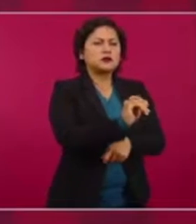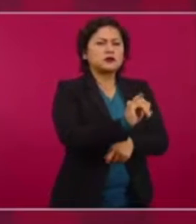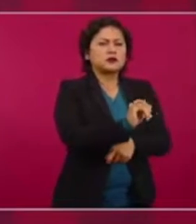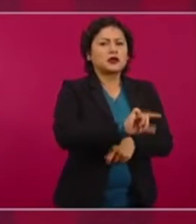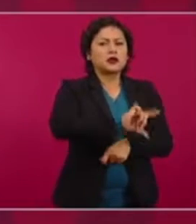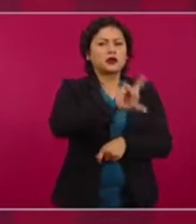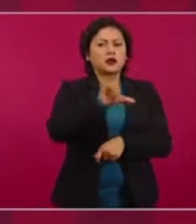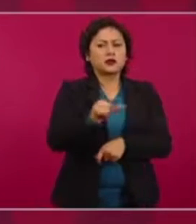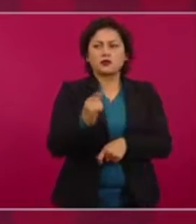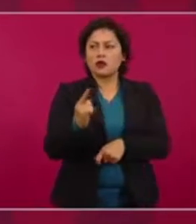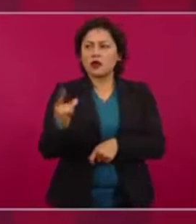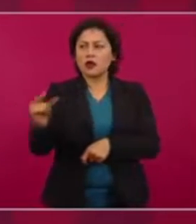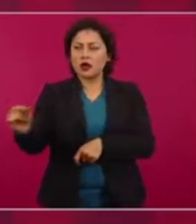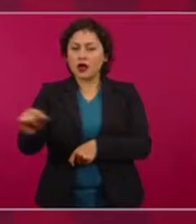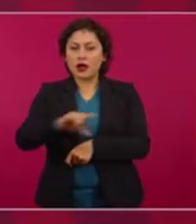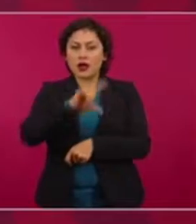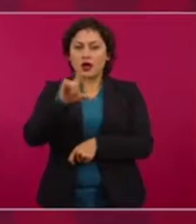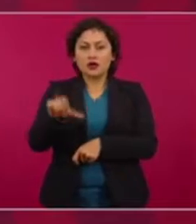decidieron asesinarlo.